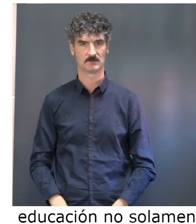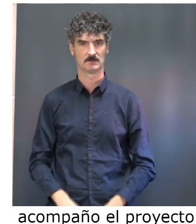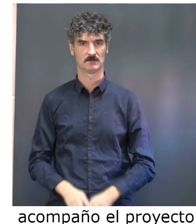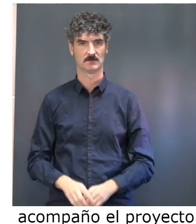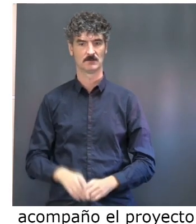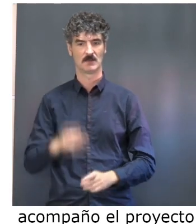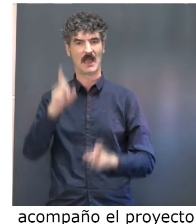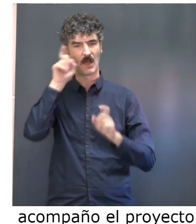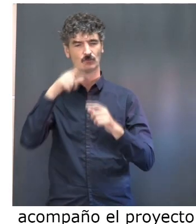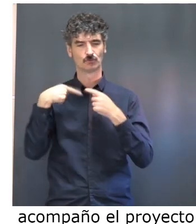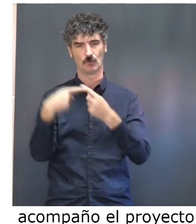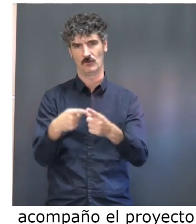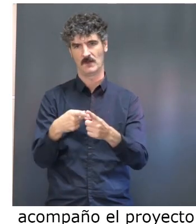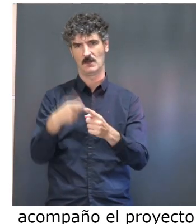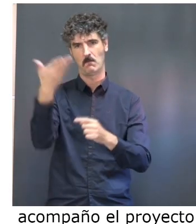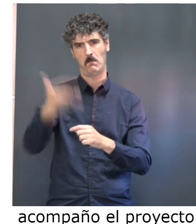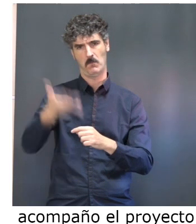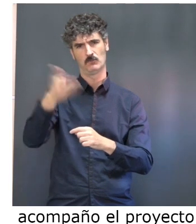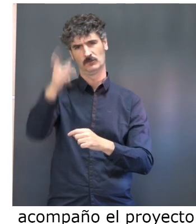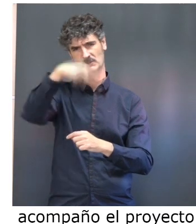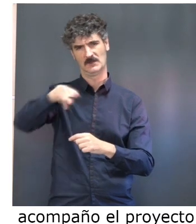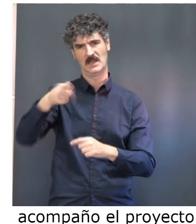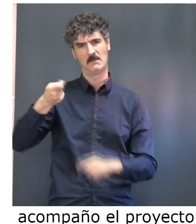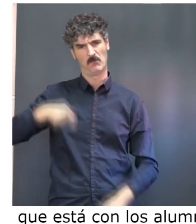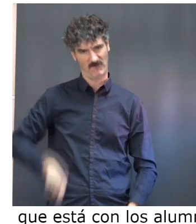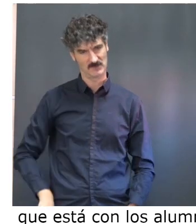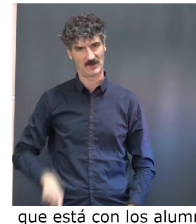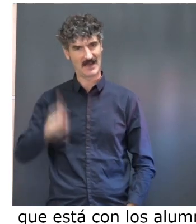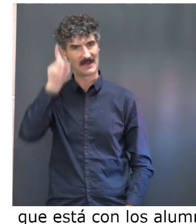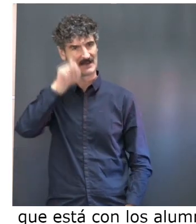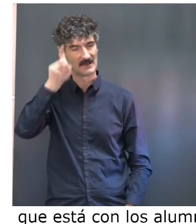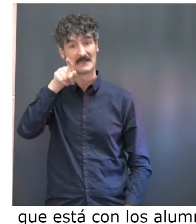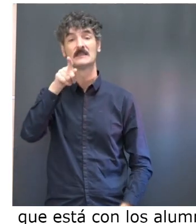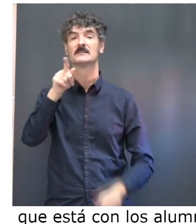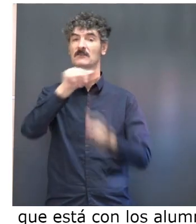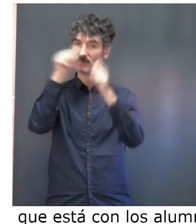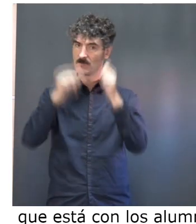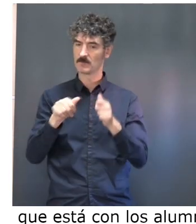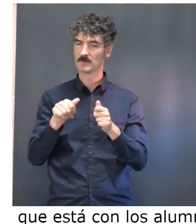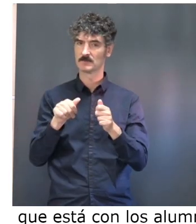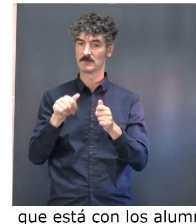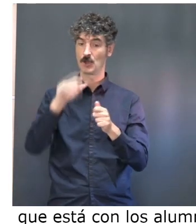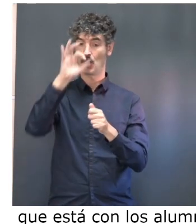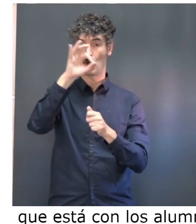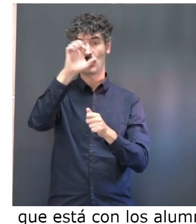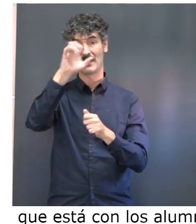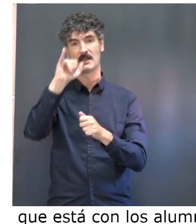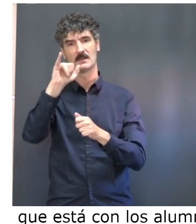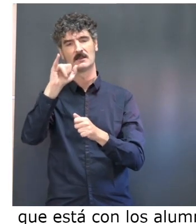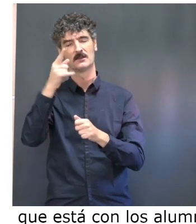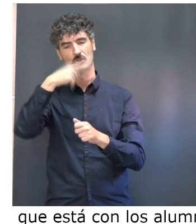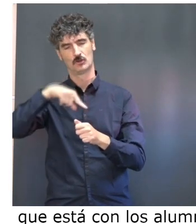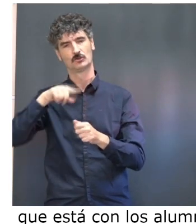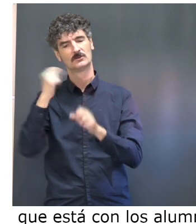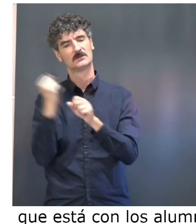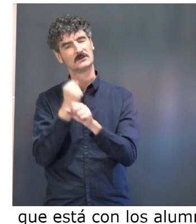con los alumnos cada día, ¿no? Entonces, en ese sentido, creo que por lo menos desde la OI es una tendencia en la que